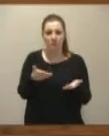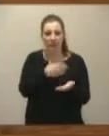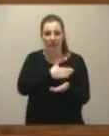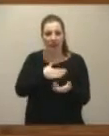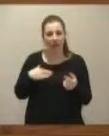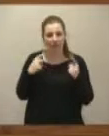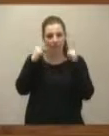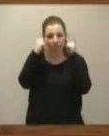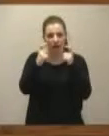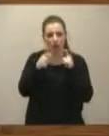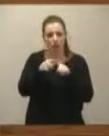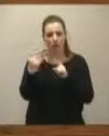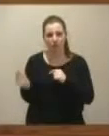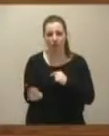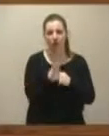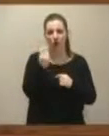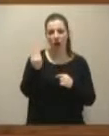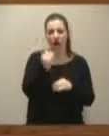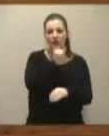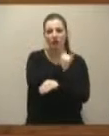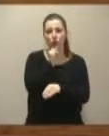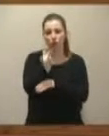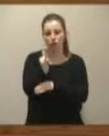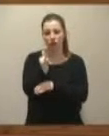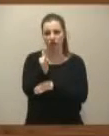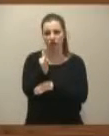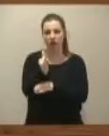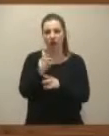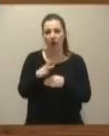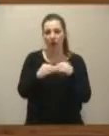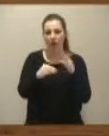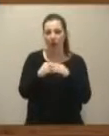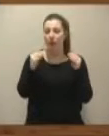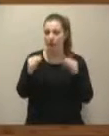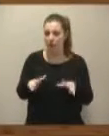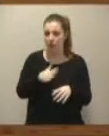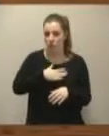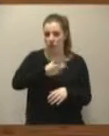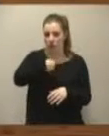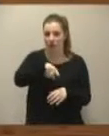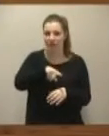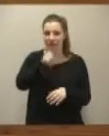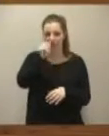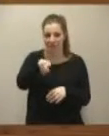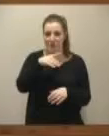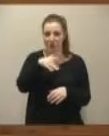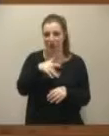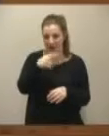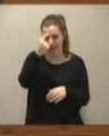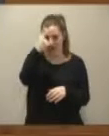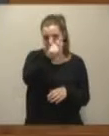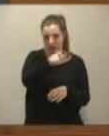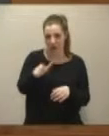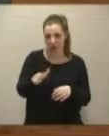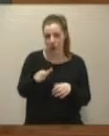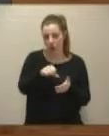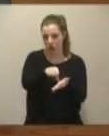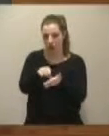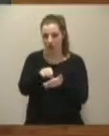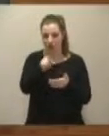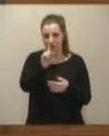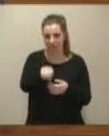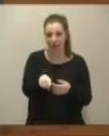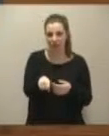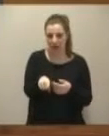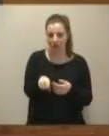de mejora de nuestras instituciones democráticas. Es así para acercarlas a nuestros ciudadanos y ponerlas a la altura